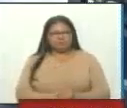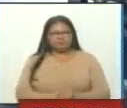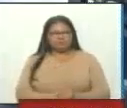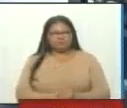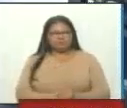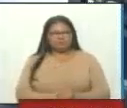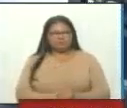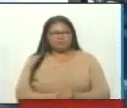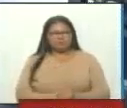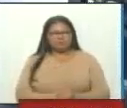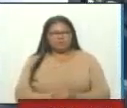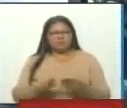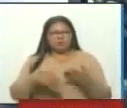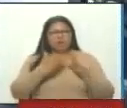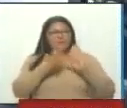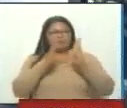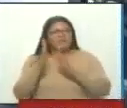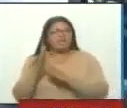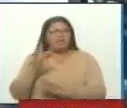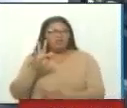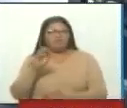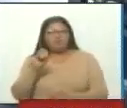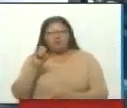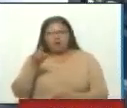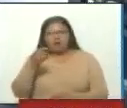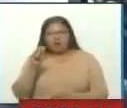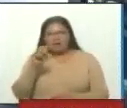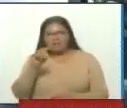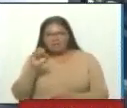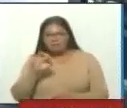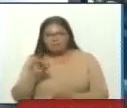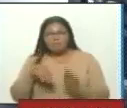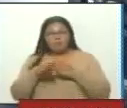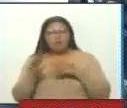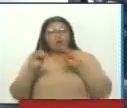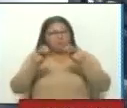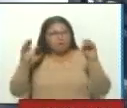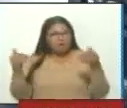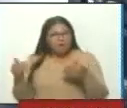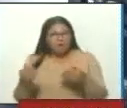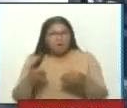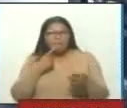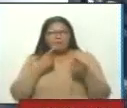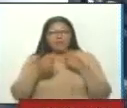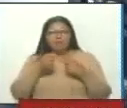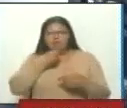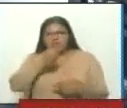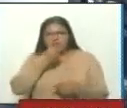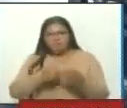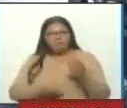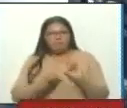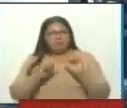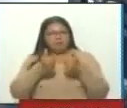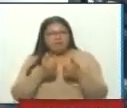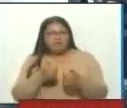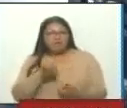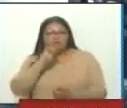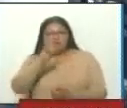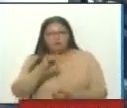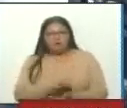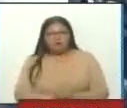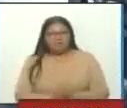Y la administraba Fogade. Entonces me dice, bueno, vamos a convocar a periodistas para comenzar a informar desde YBKE Mundial. Y